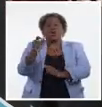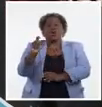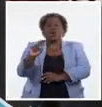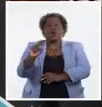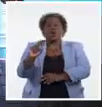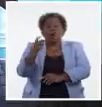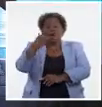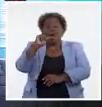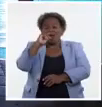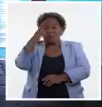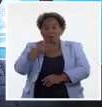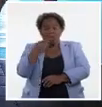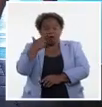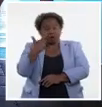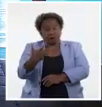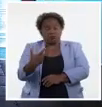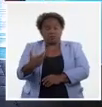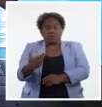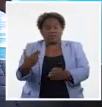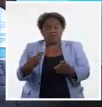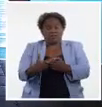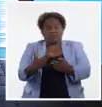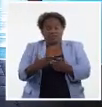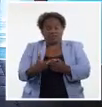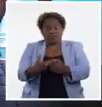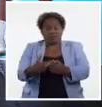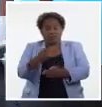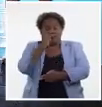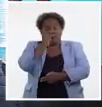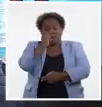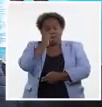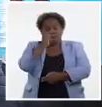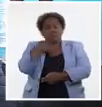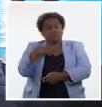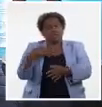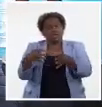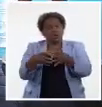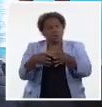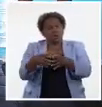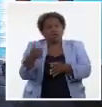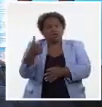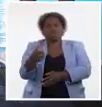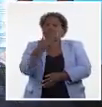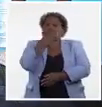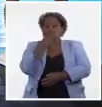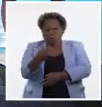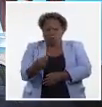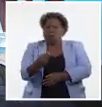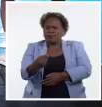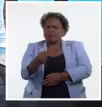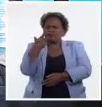competencia fundamental. El sector masculino en este momento cuenta con un buen grupo de atletas jóvenes y con talento.